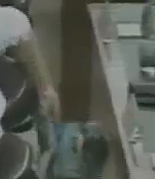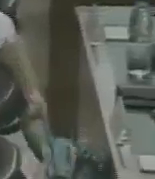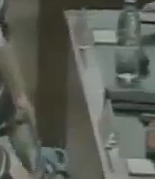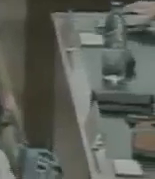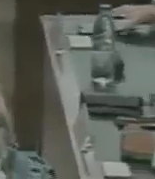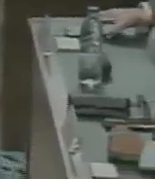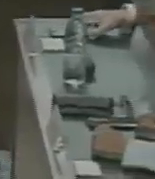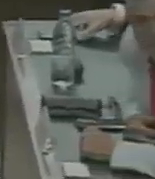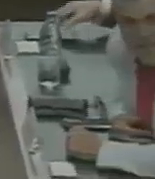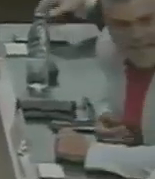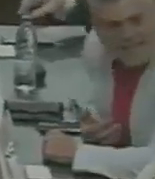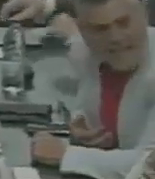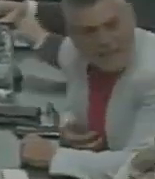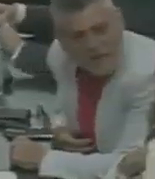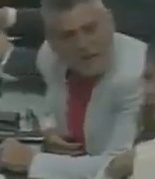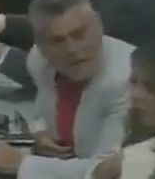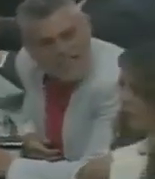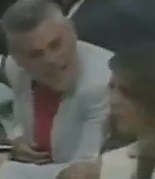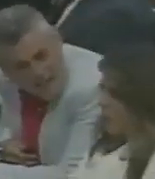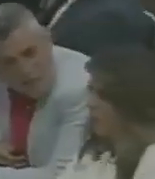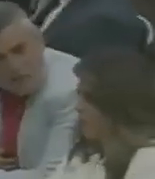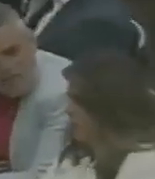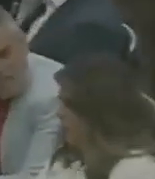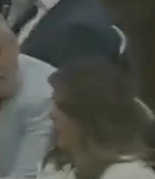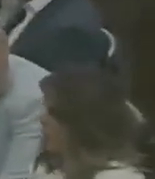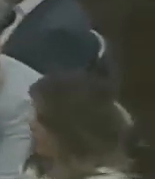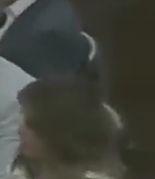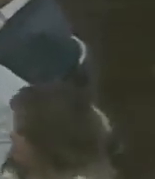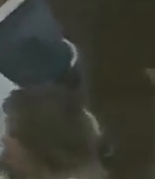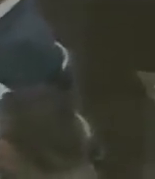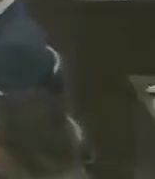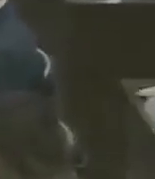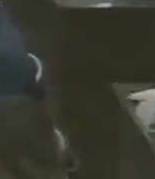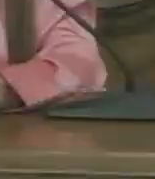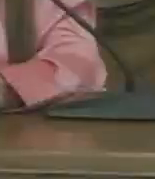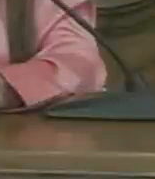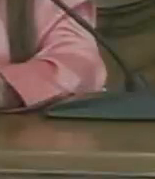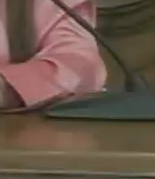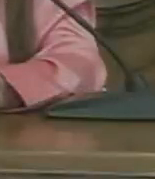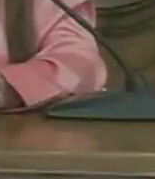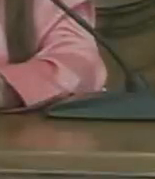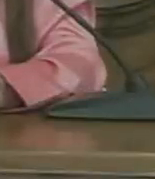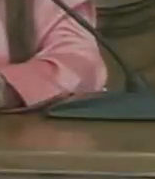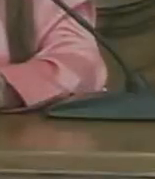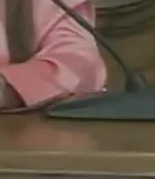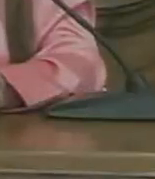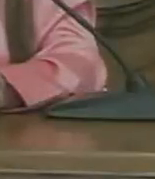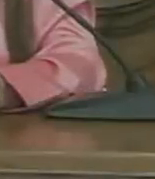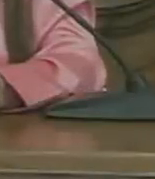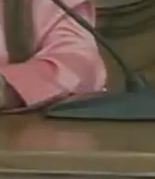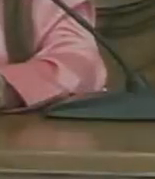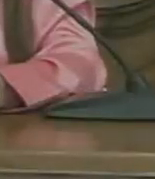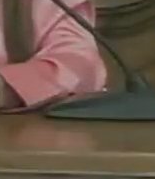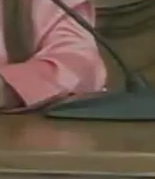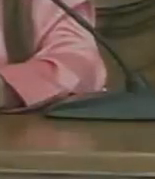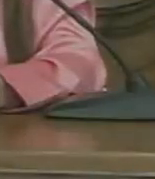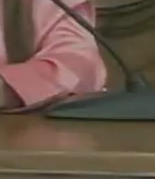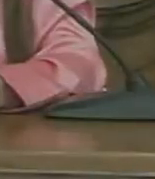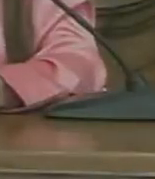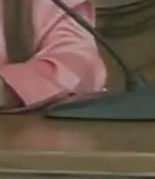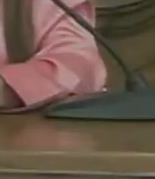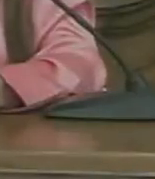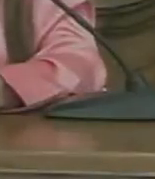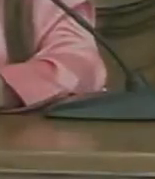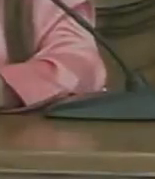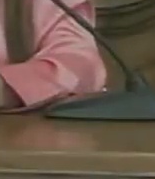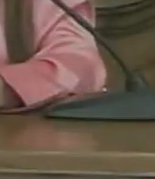los procesados y procesadas, así como un representante que acompaña al equipo tecnológico para el diseño del sistema integrado